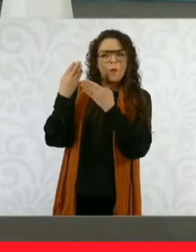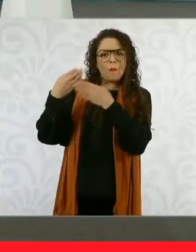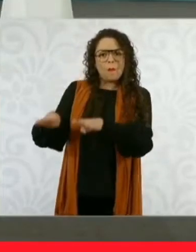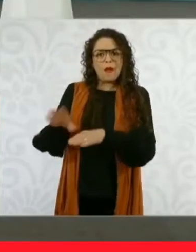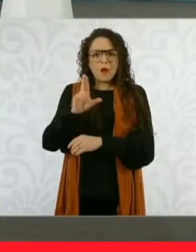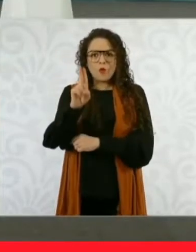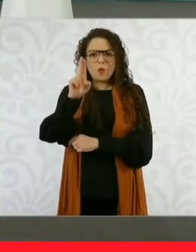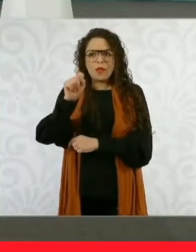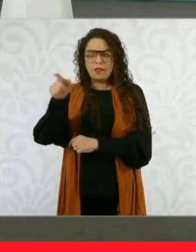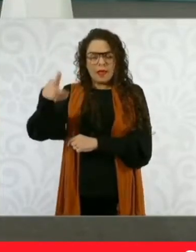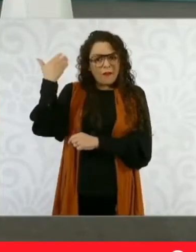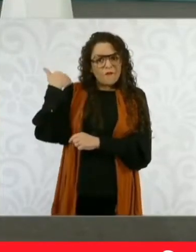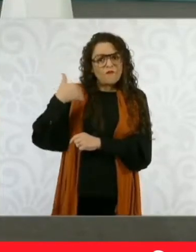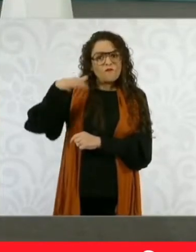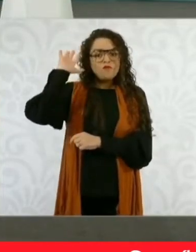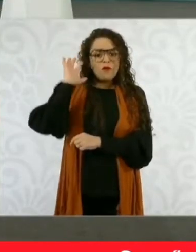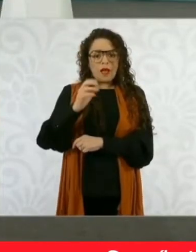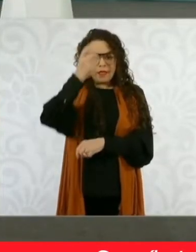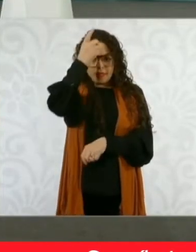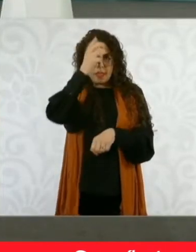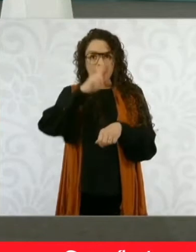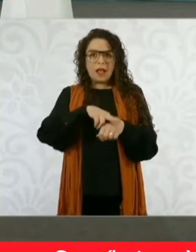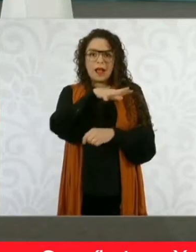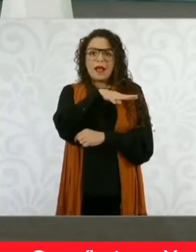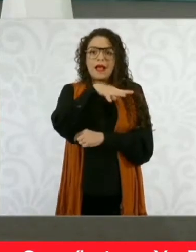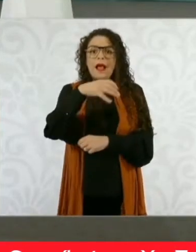del director general en 2018.